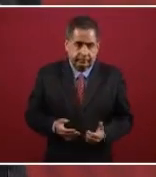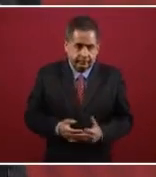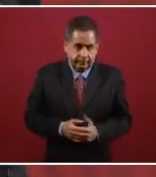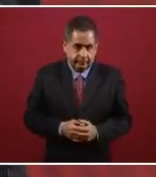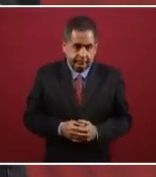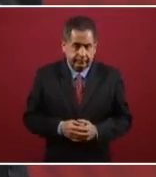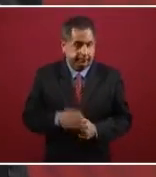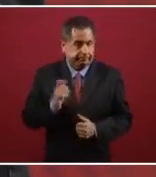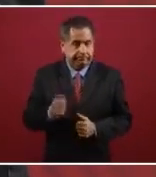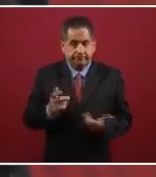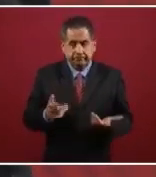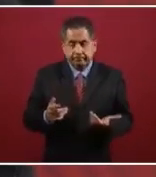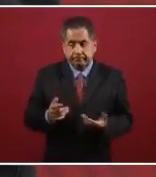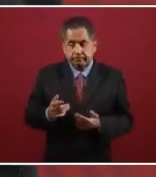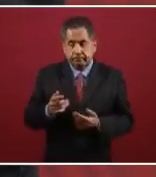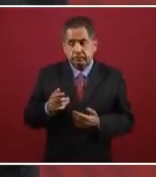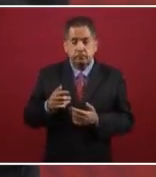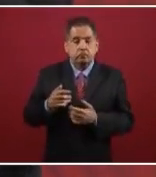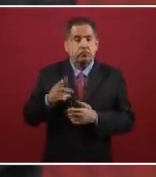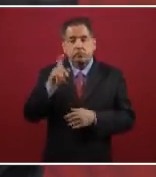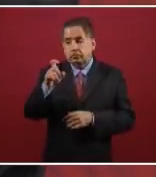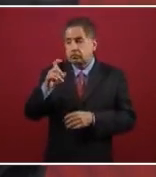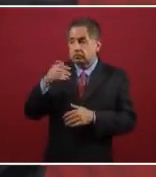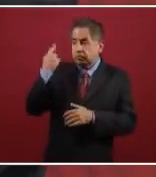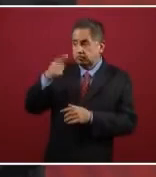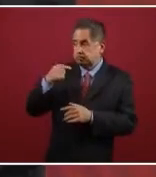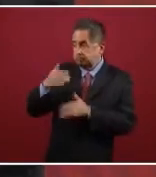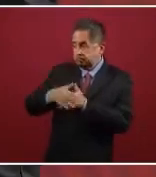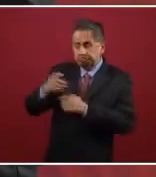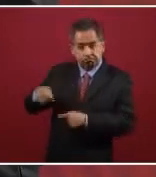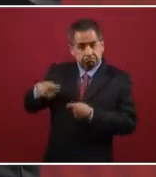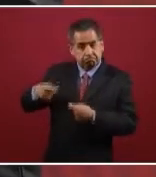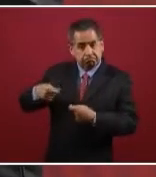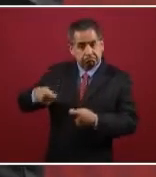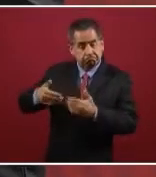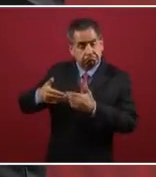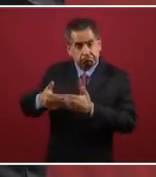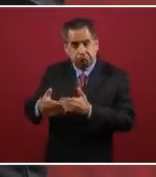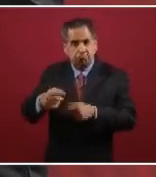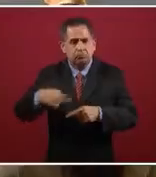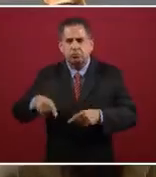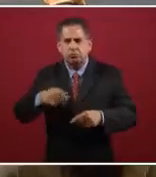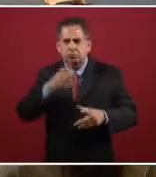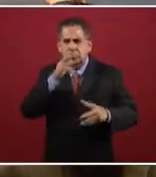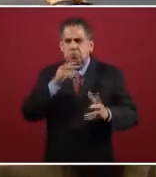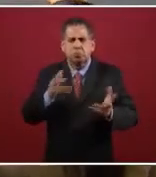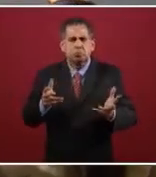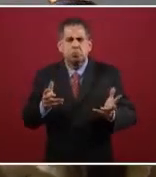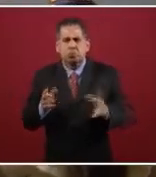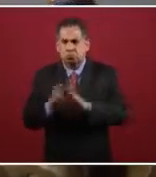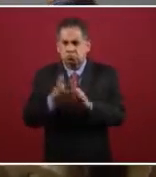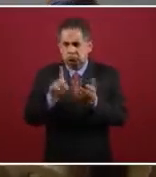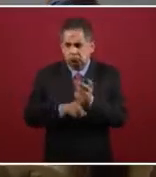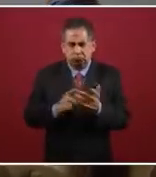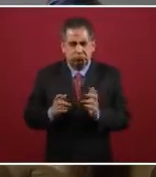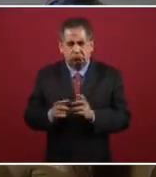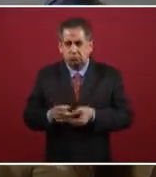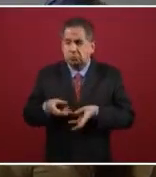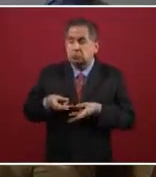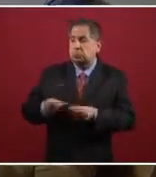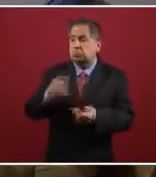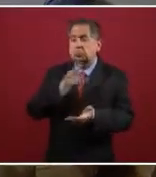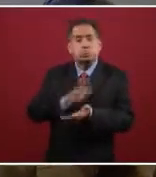tiene que ver con las nuevas generaciones no podemos nosotros agotar todos los recursos